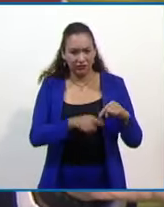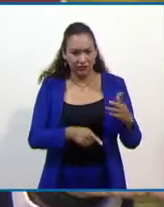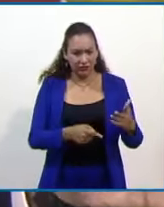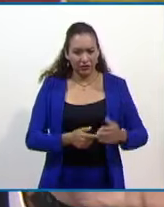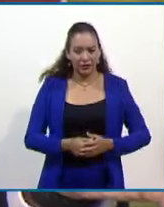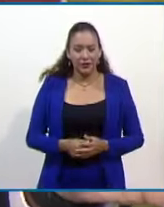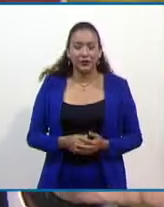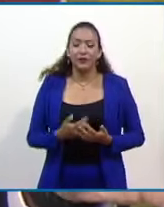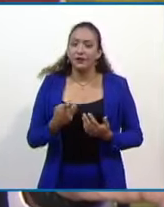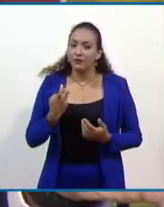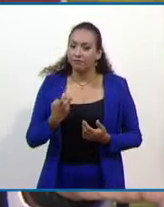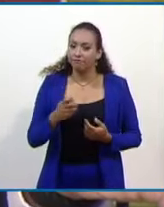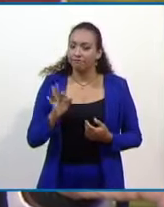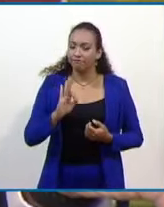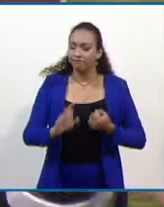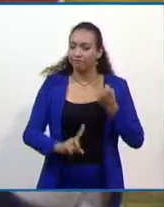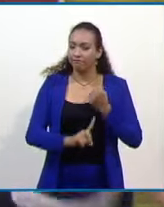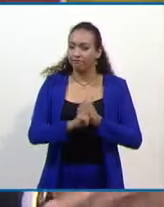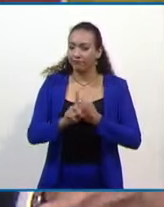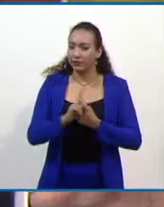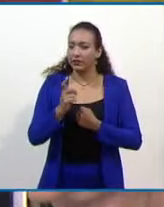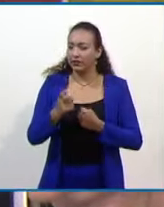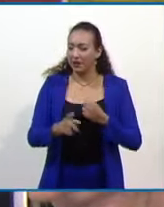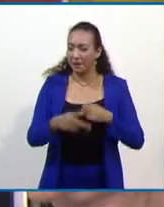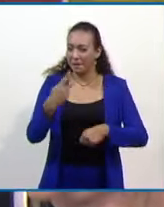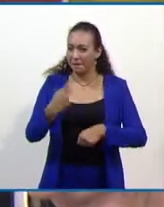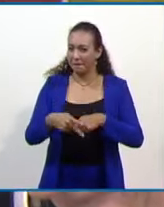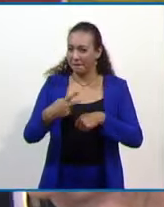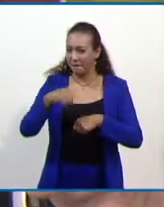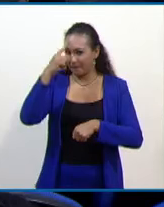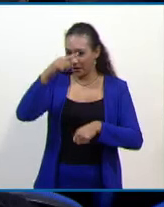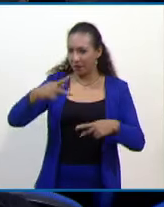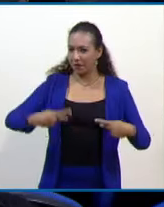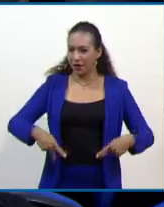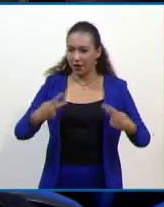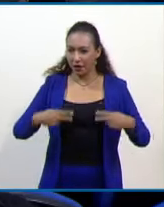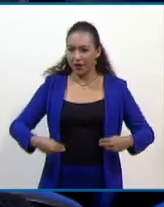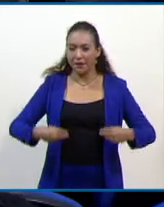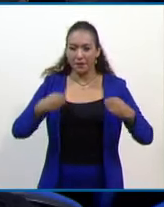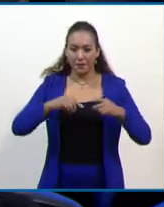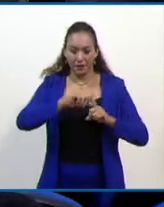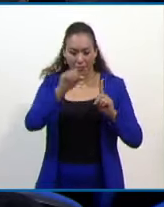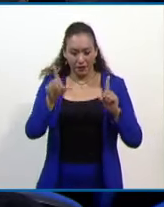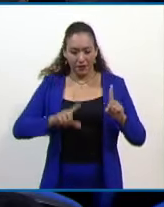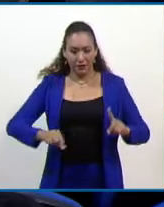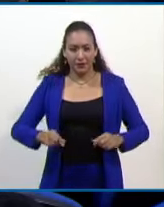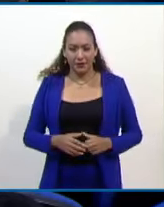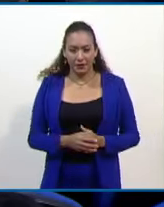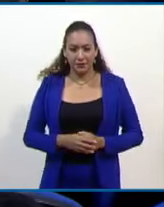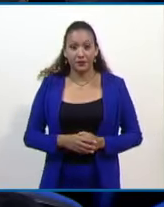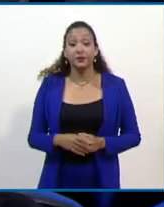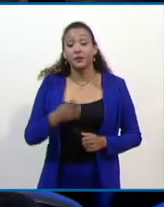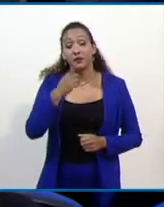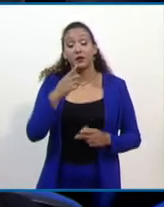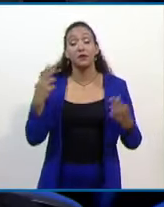López Obrador, puede ser incómoda y peligrosa para la sociedad. Así lo aseguró el profesor de la Facultad de Derecho